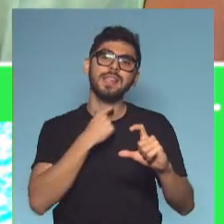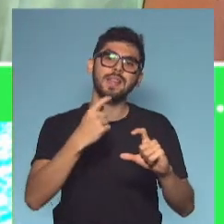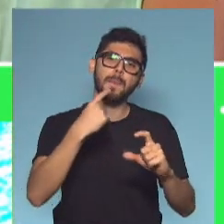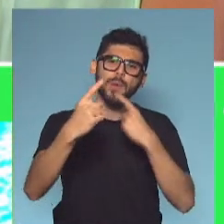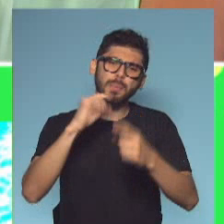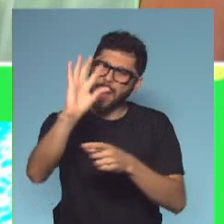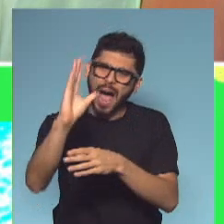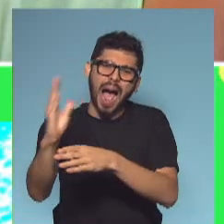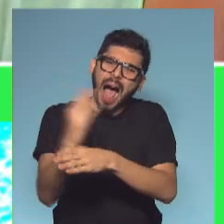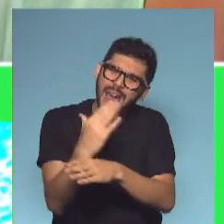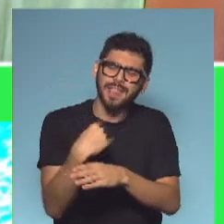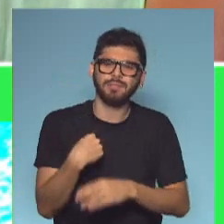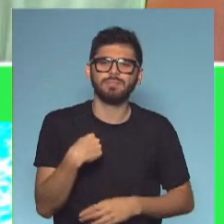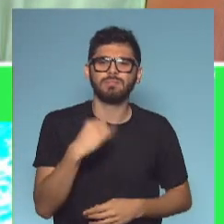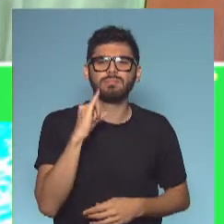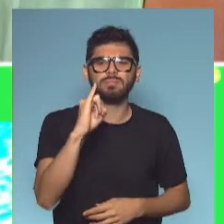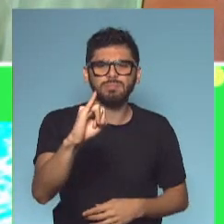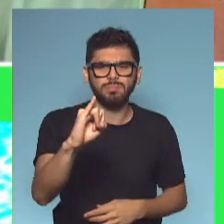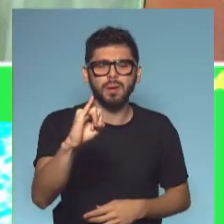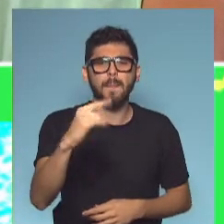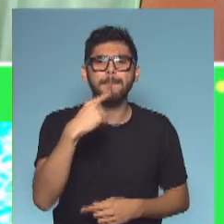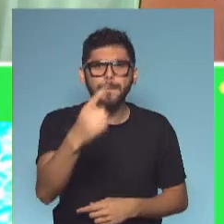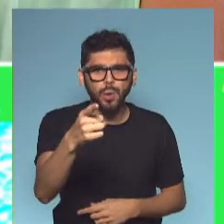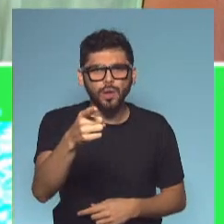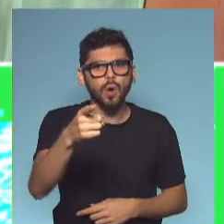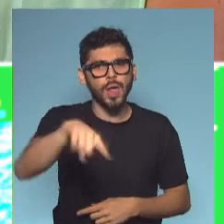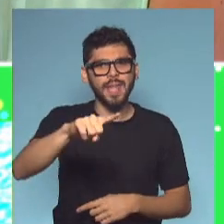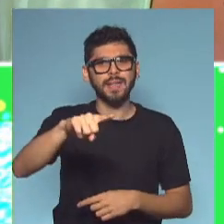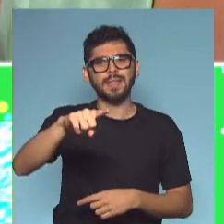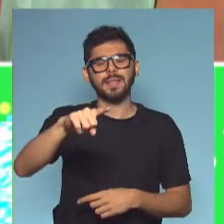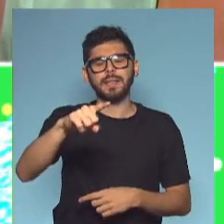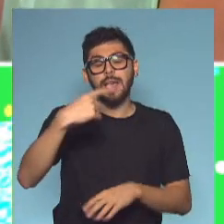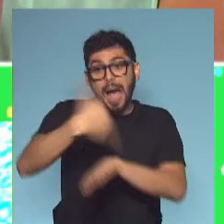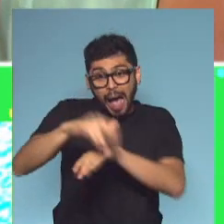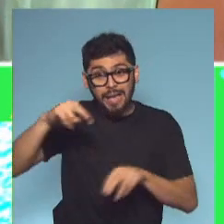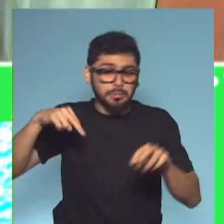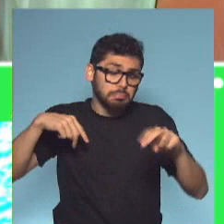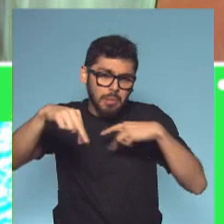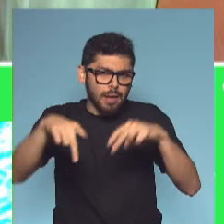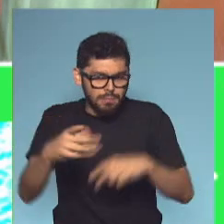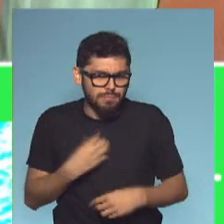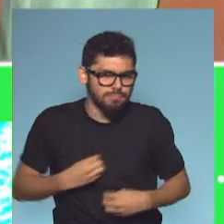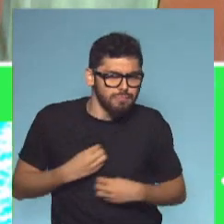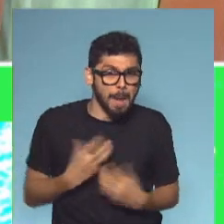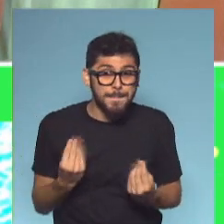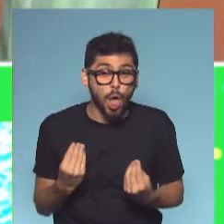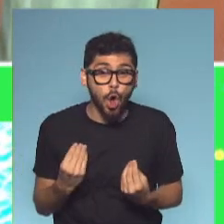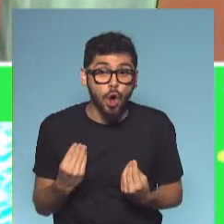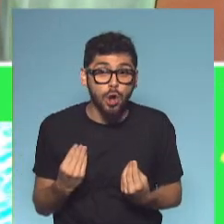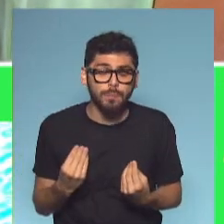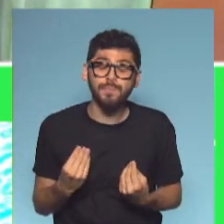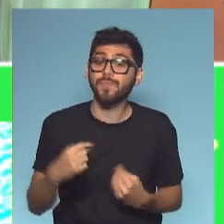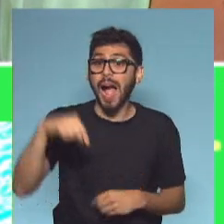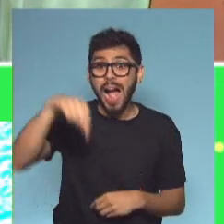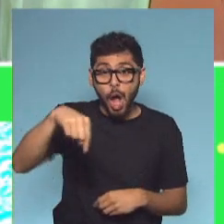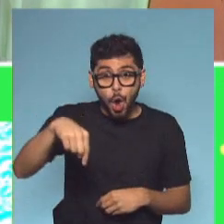Yo antes les digo, les quiero hacer esta pequeña pregunta. ¿También caminan con miedo por la calle? En estos momentos, en